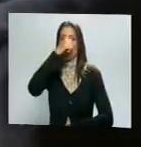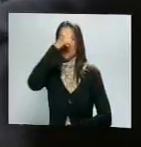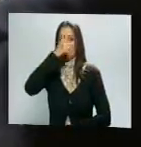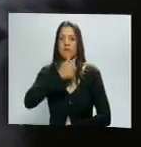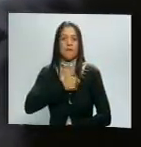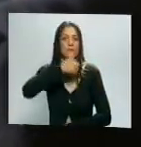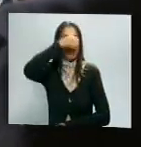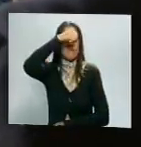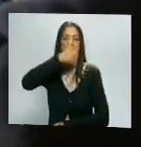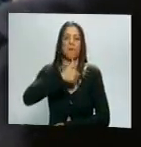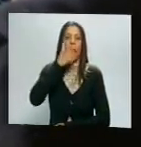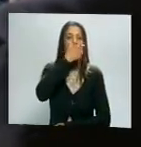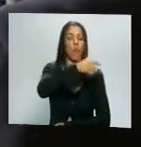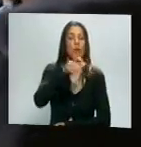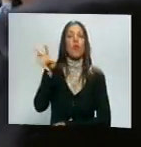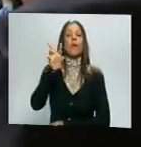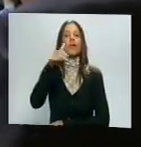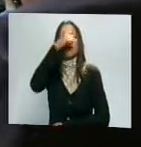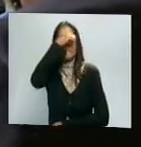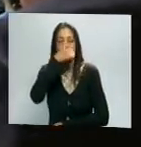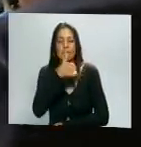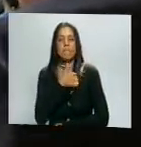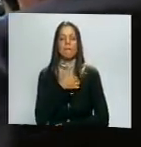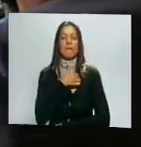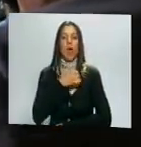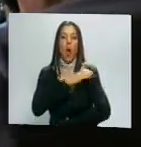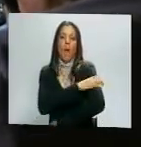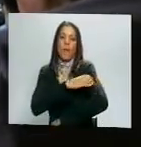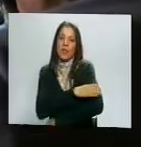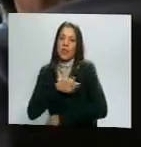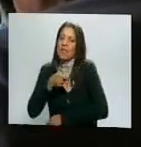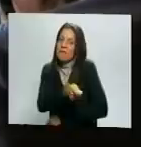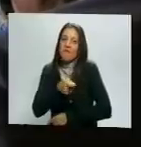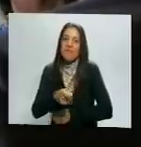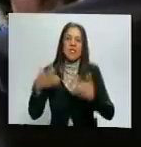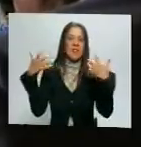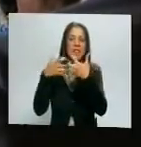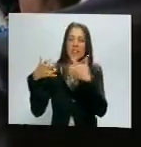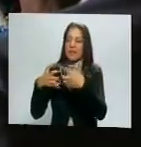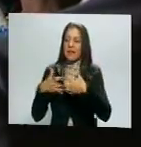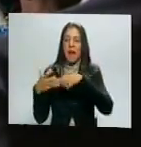Aquí las guarimbas se instalaron para traer violencia y muerte.